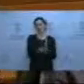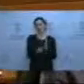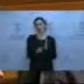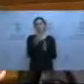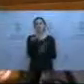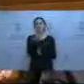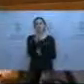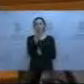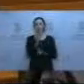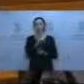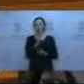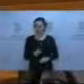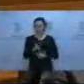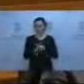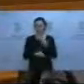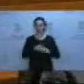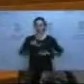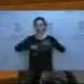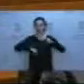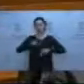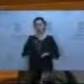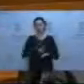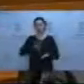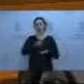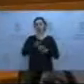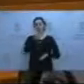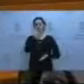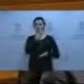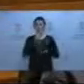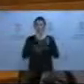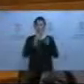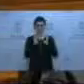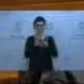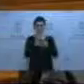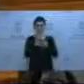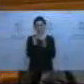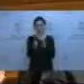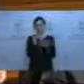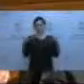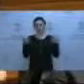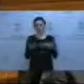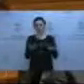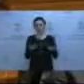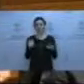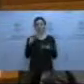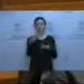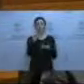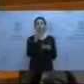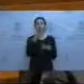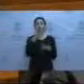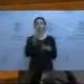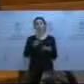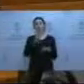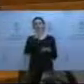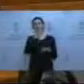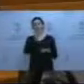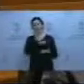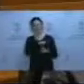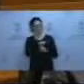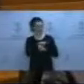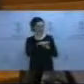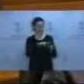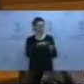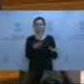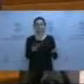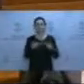es, ¿se van a acometer las obras en estas escuelas? O, para ser más exacto con la redacción de la que formulé, no se vaya usted a enfadar, ¿va